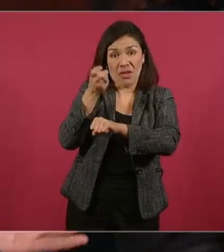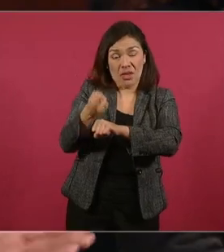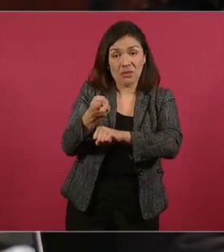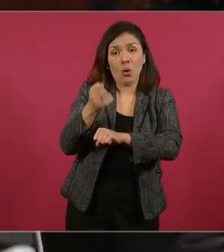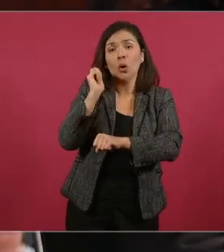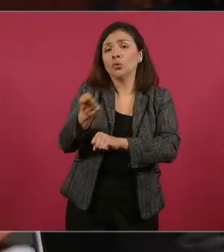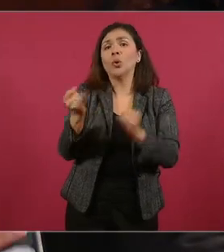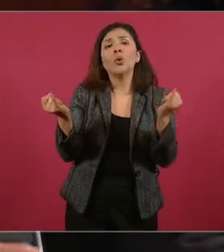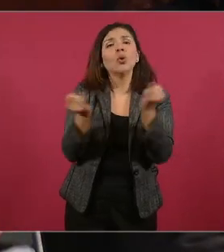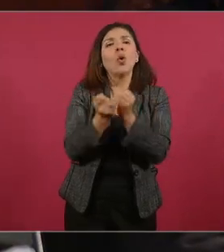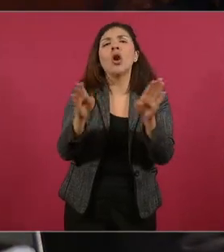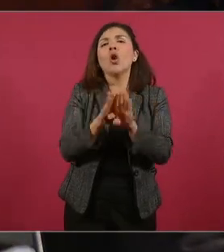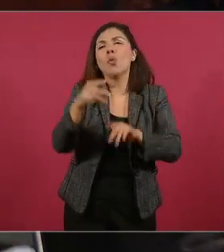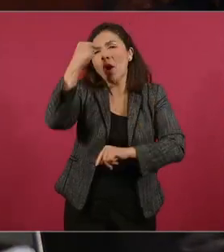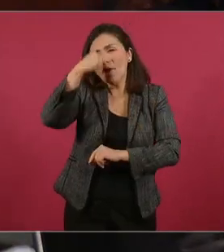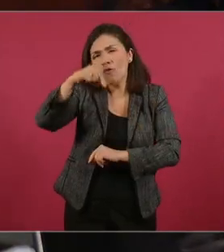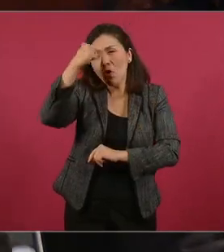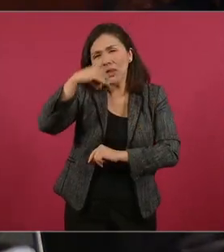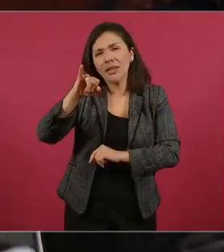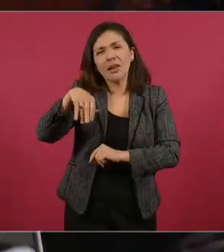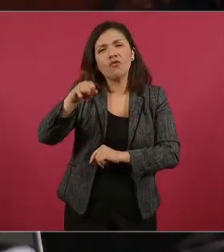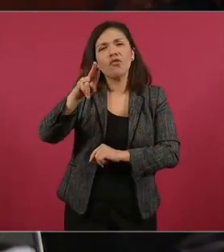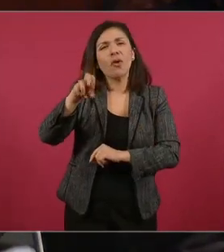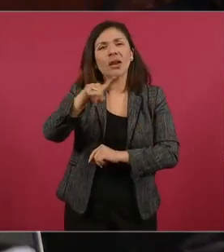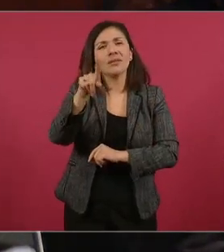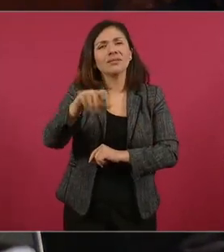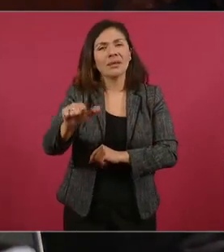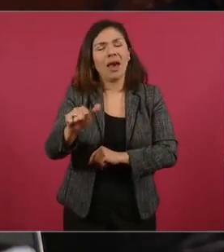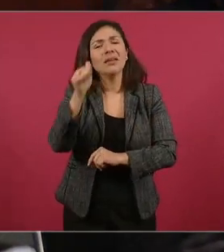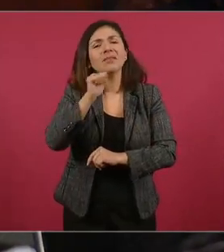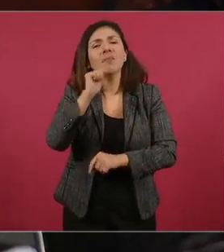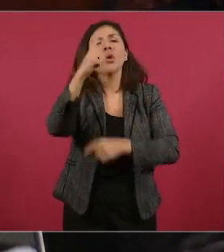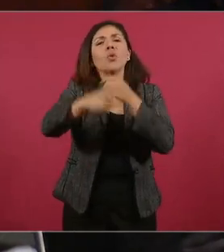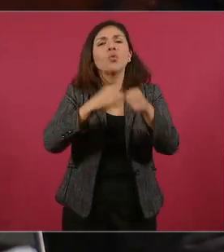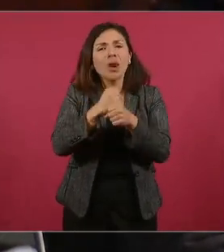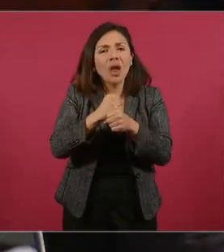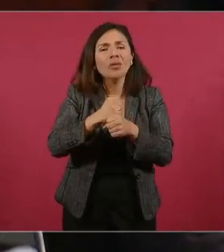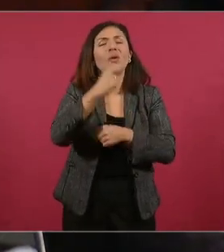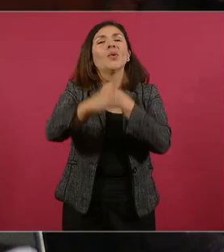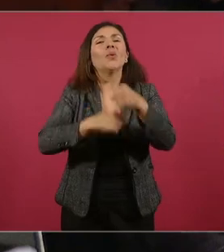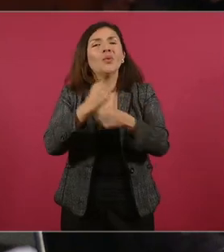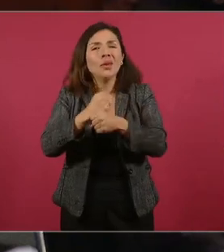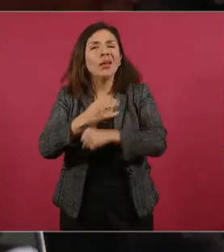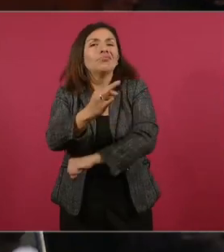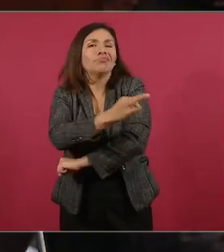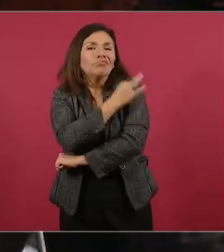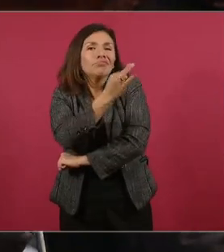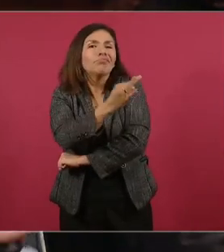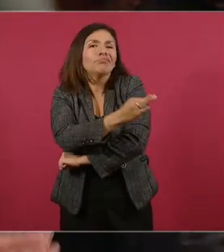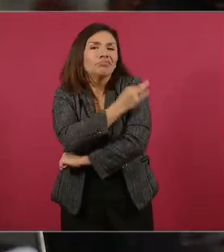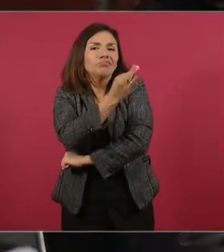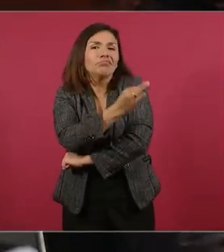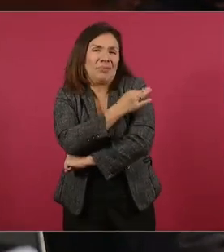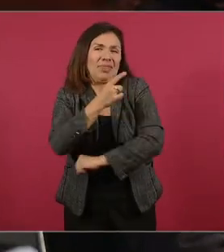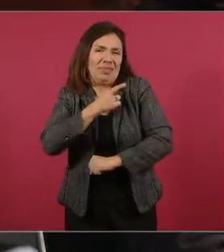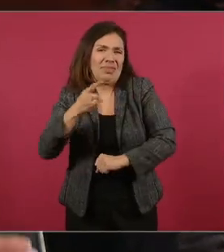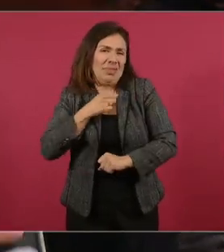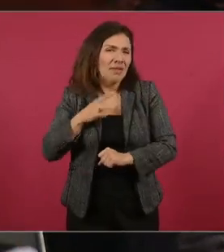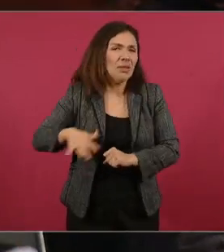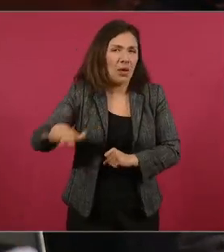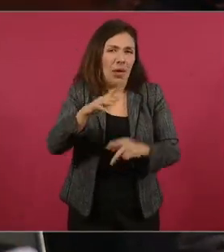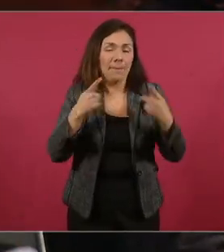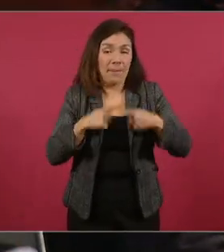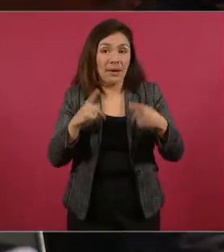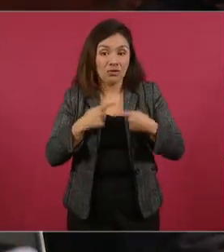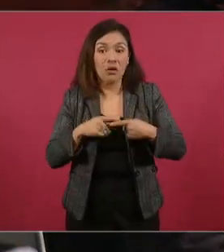ser igual como la de influenza, que cada año se va a tener que aplicar y cada año se va a tener que inocular a la población.